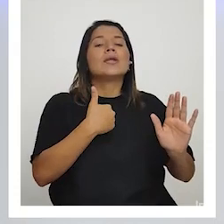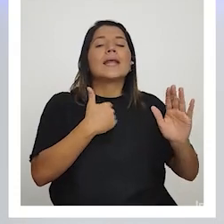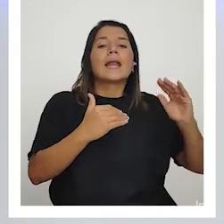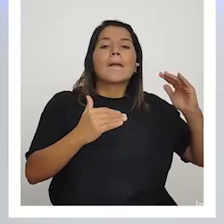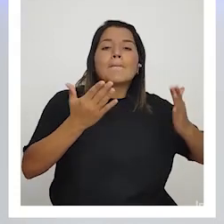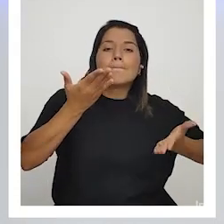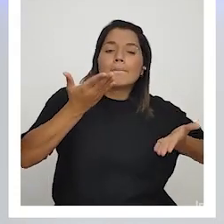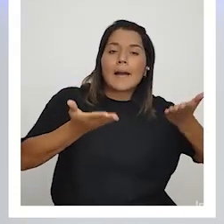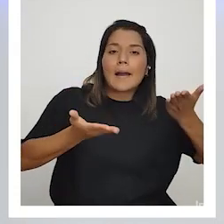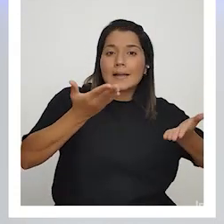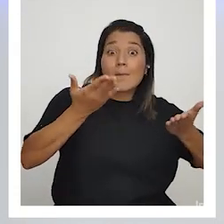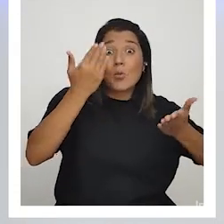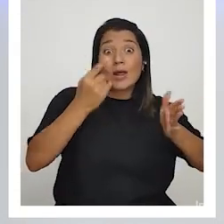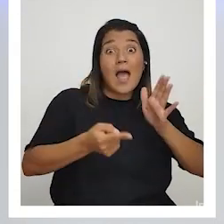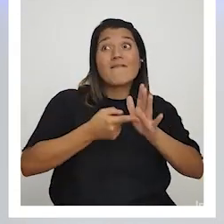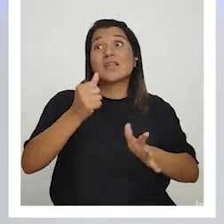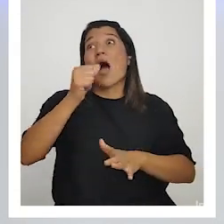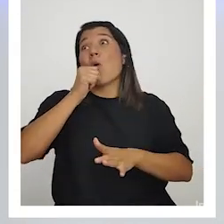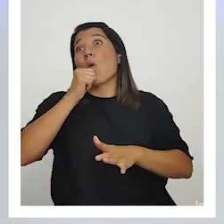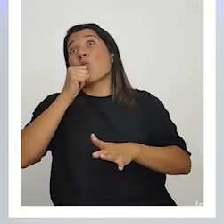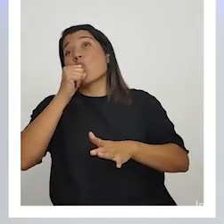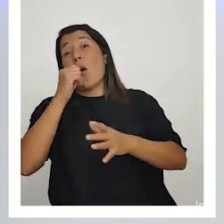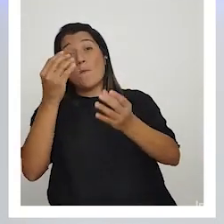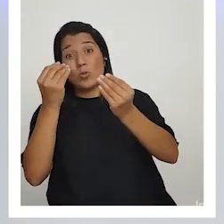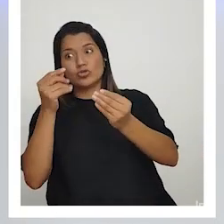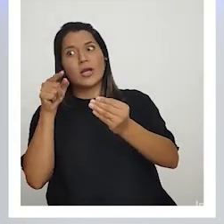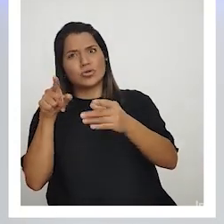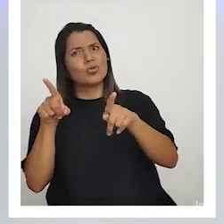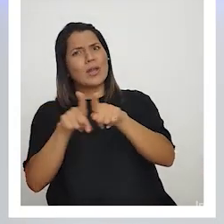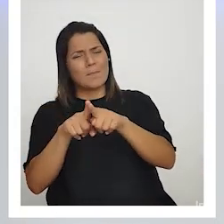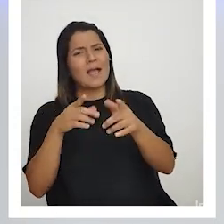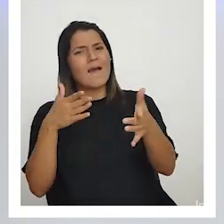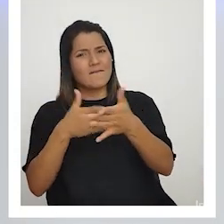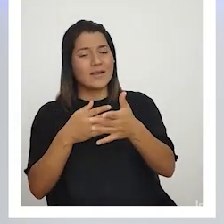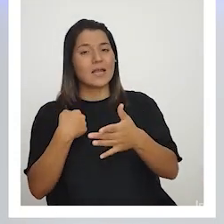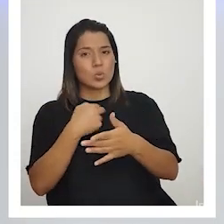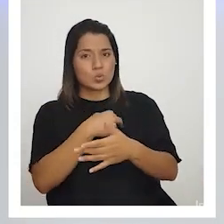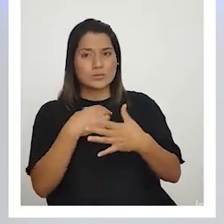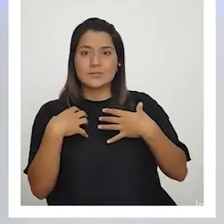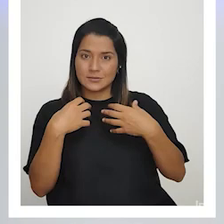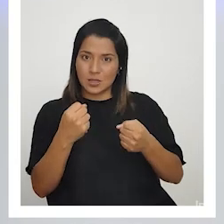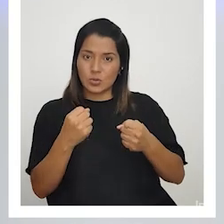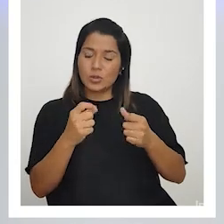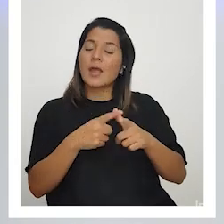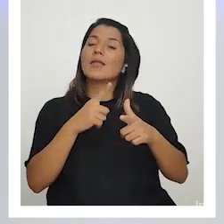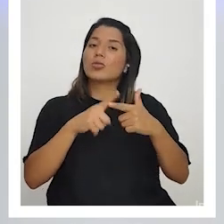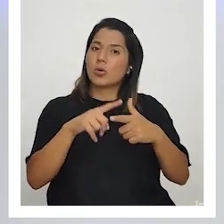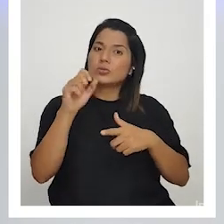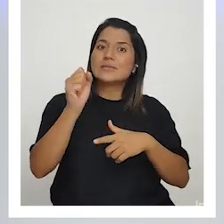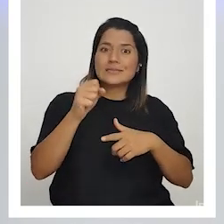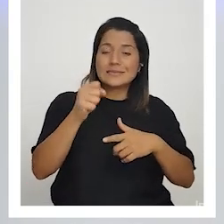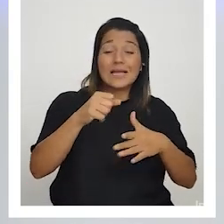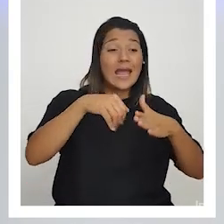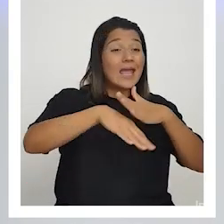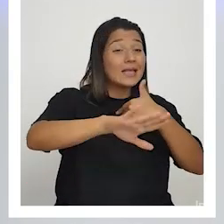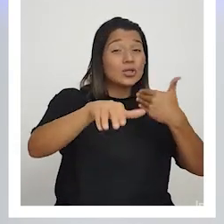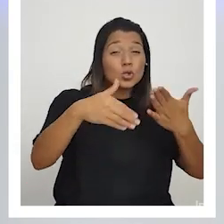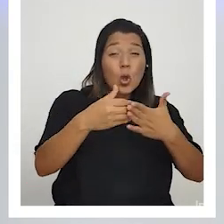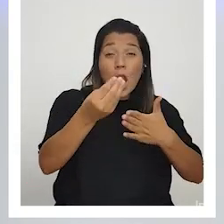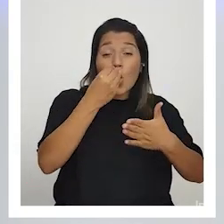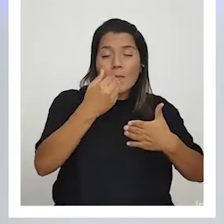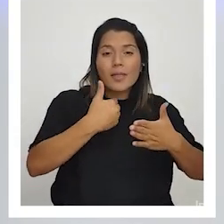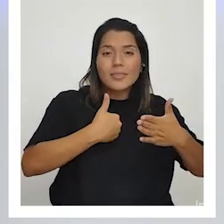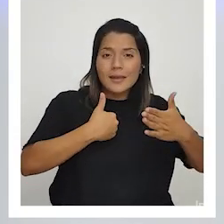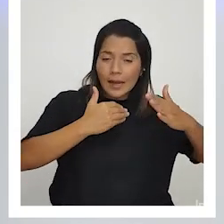hasta el exceso de agua en el cuerpo nos va a ocasionar alguna complicación. Entonces sí es ver ese balance.